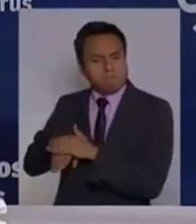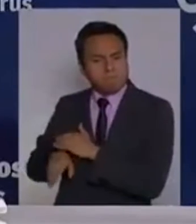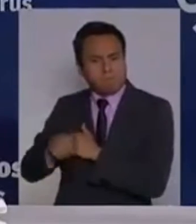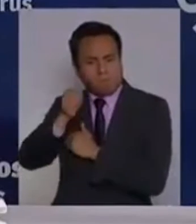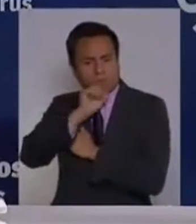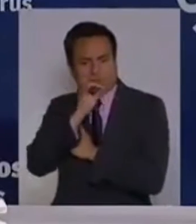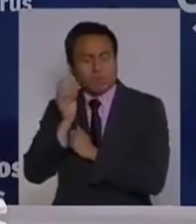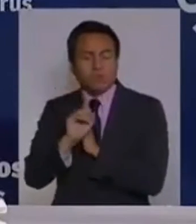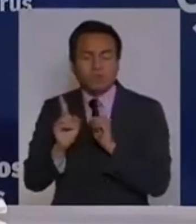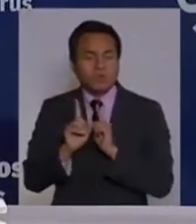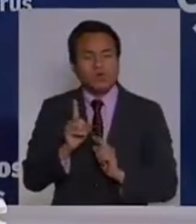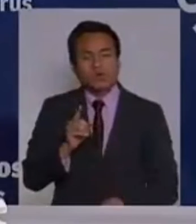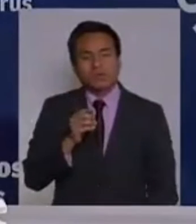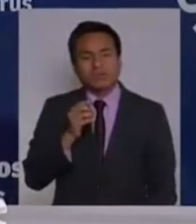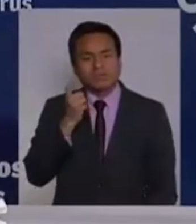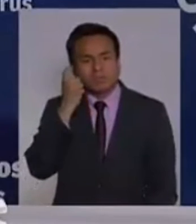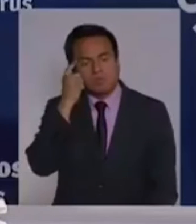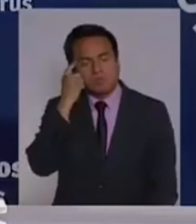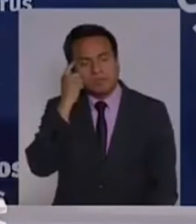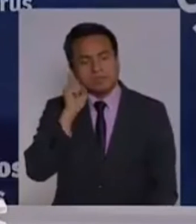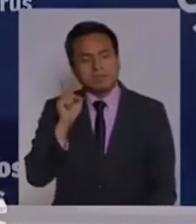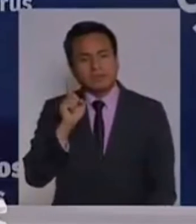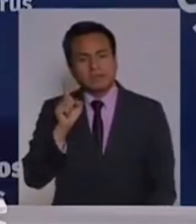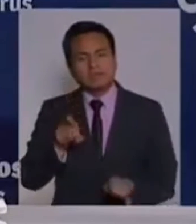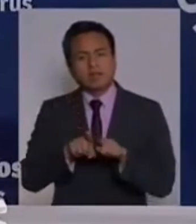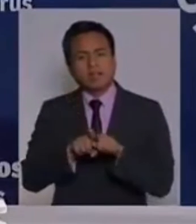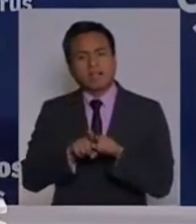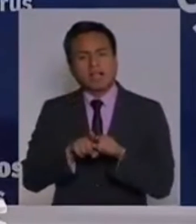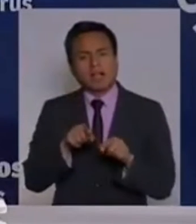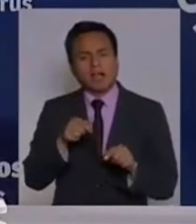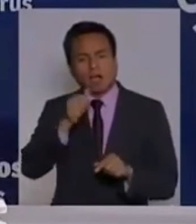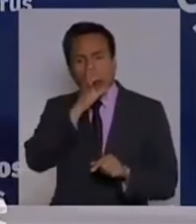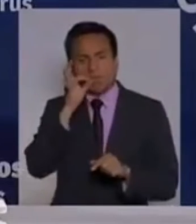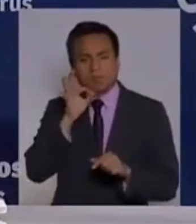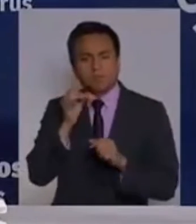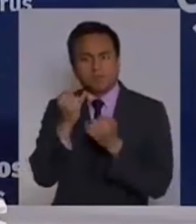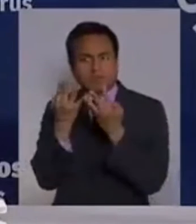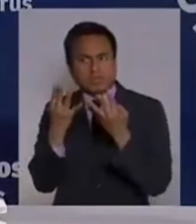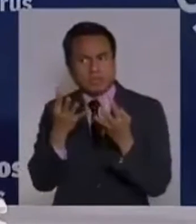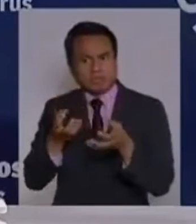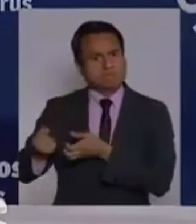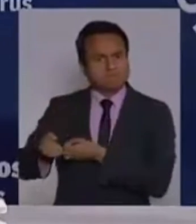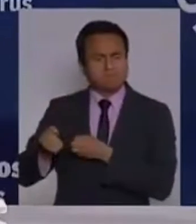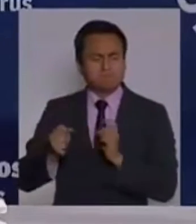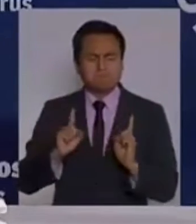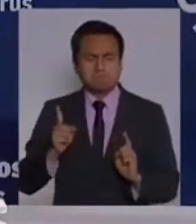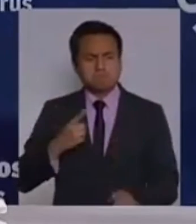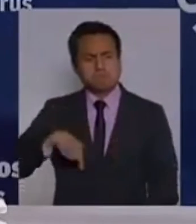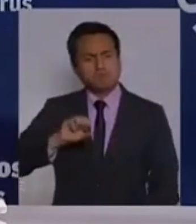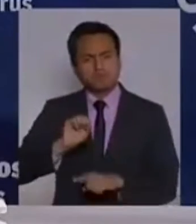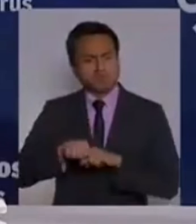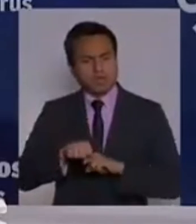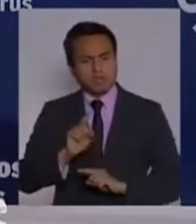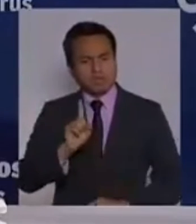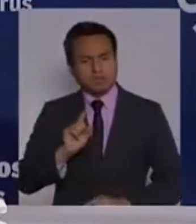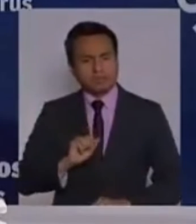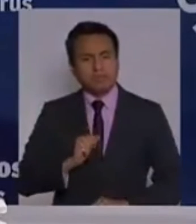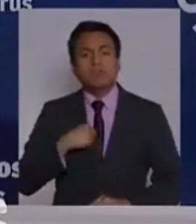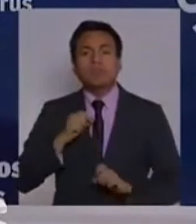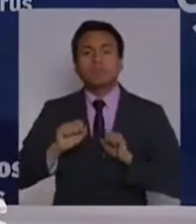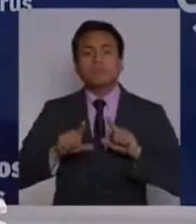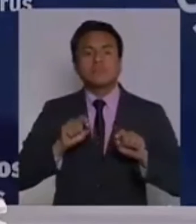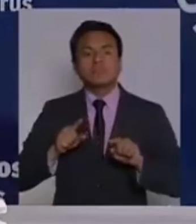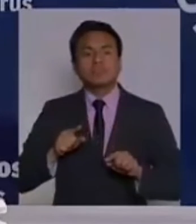menos aún pensar que hubo ocultamiento de cifras eso no lo acepto yo